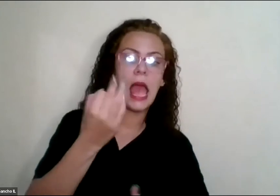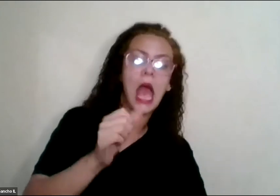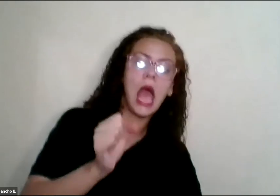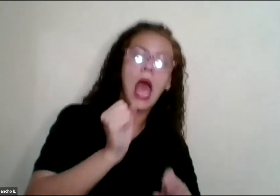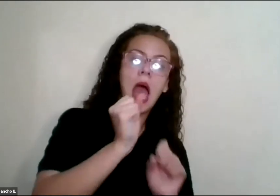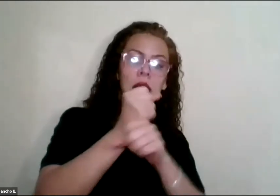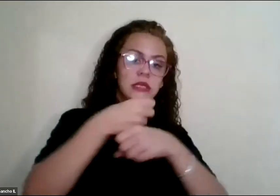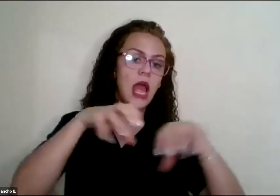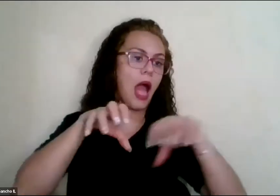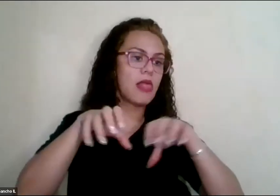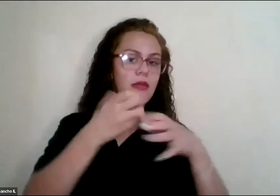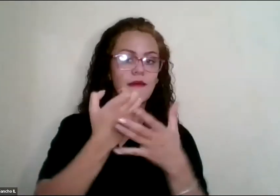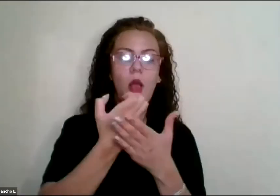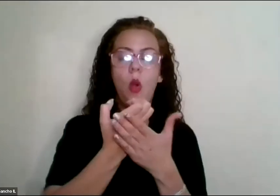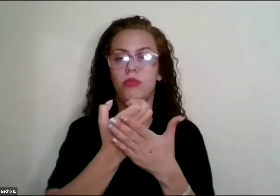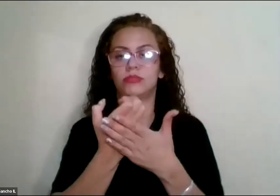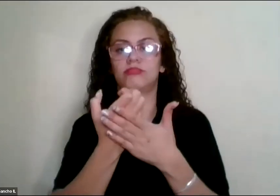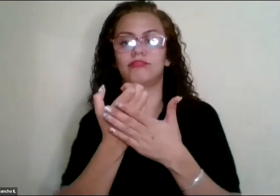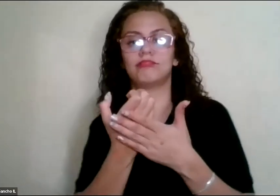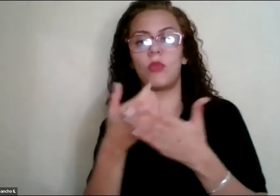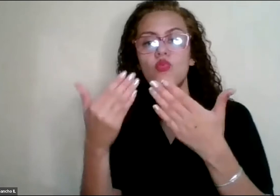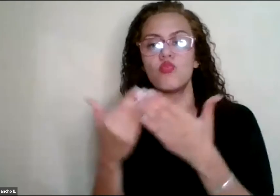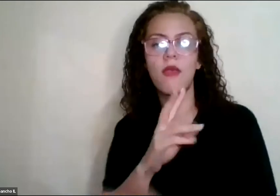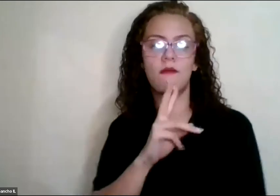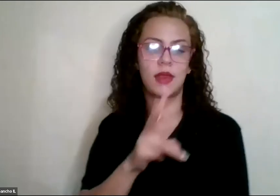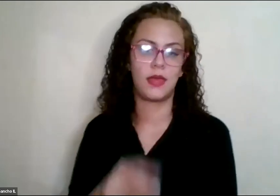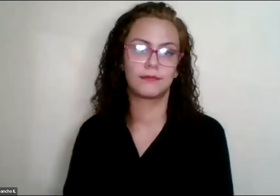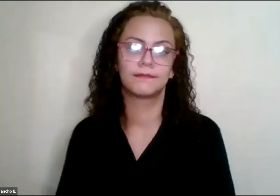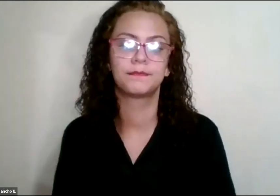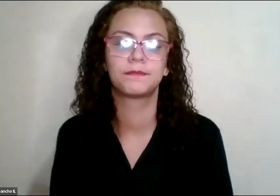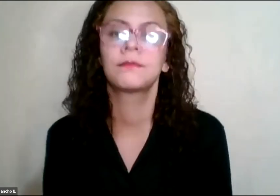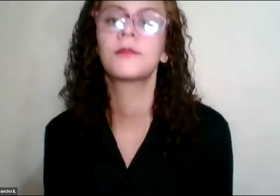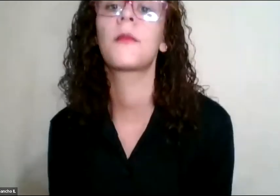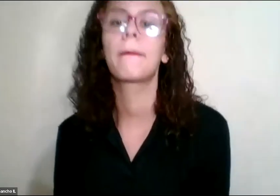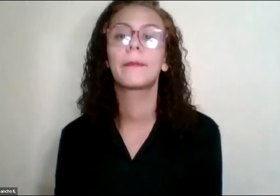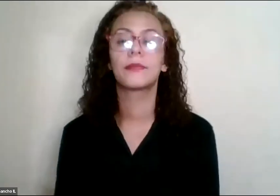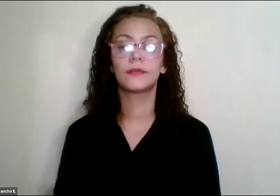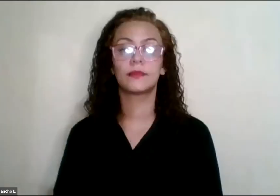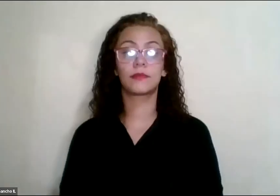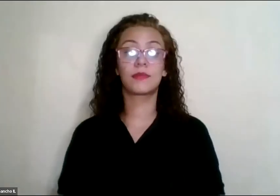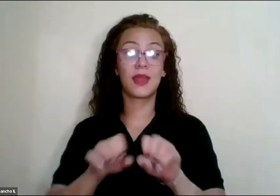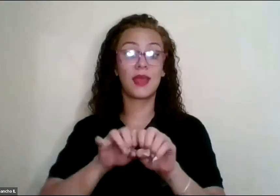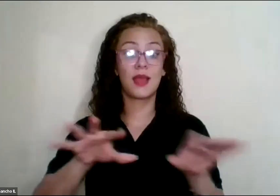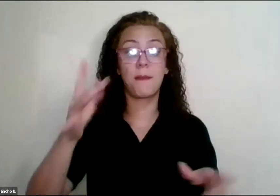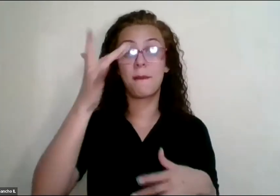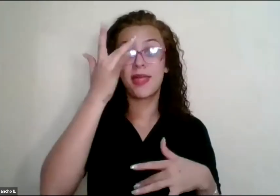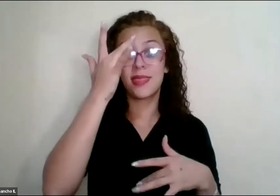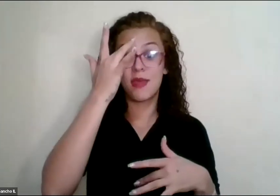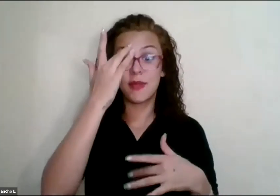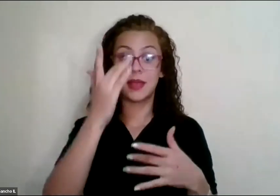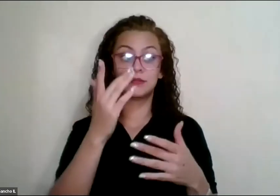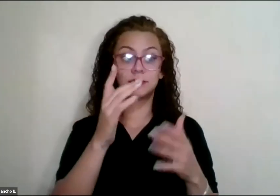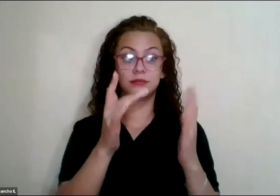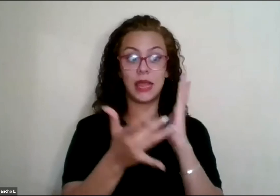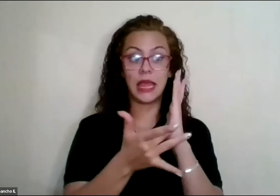actividades económicas, en una nueva realidad. Durante la pandemia, la digitalización nos ha llevado a